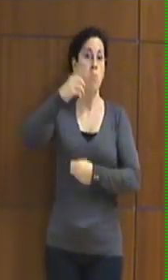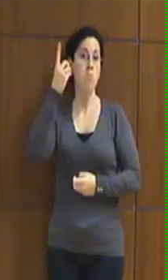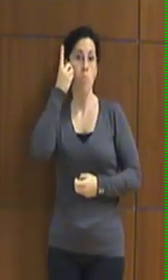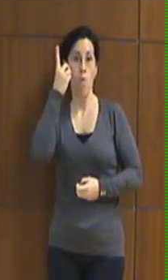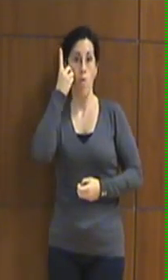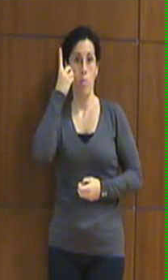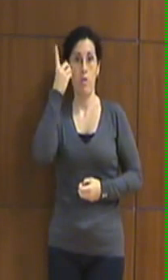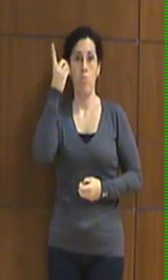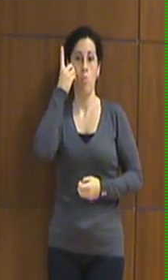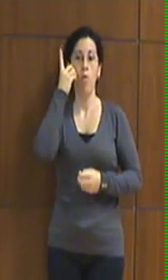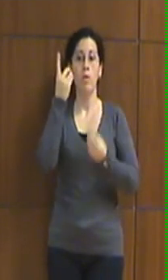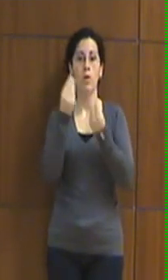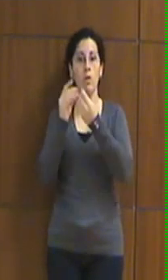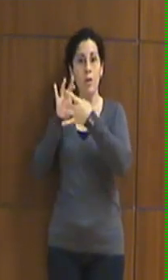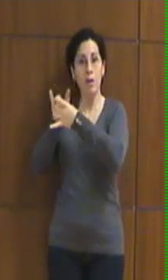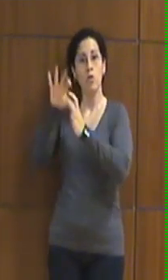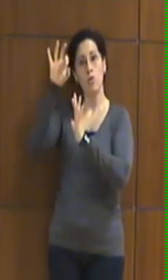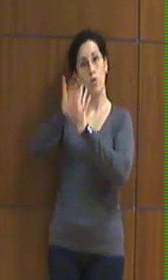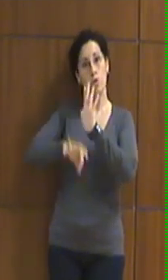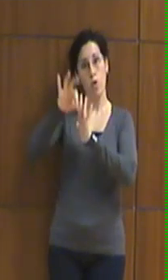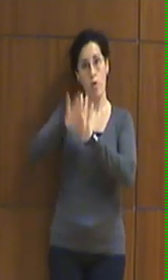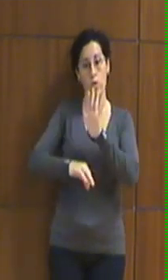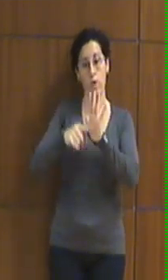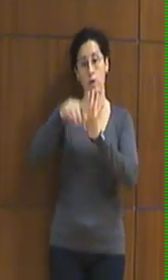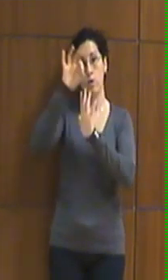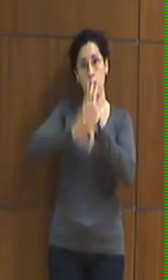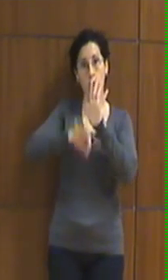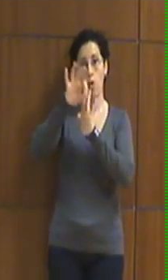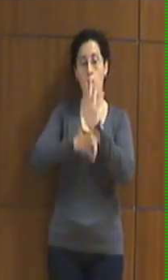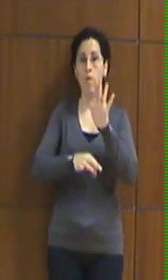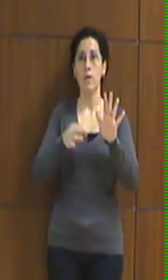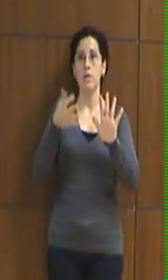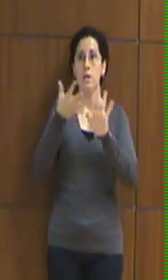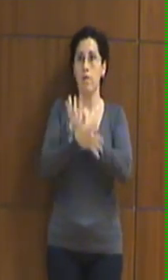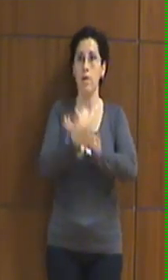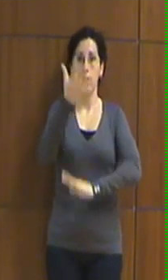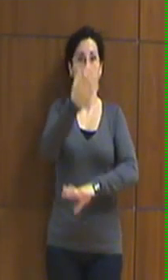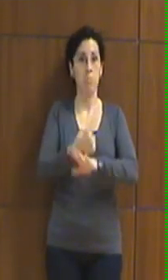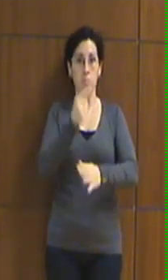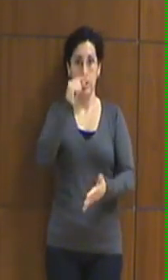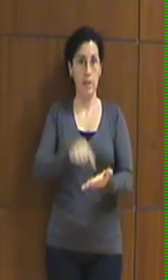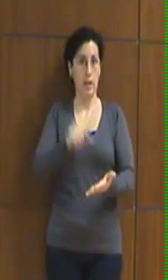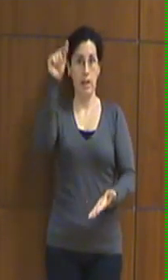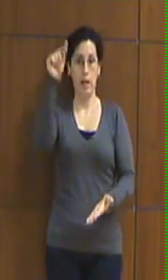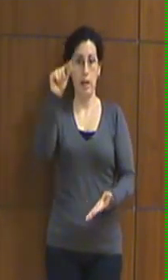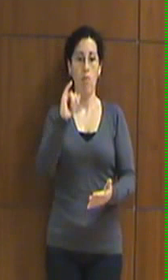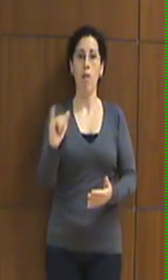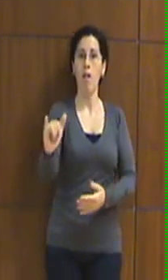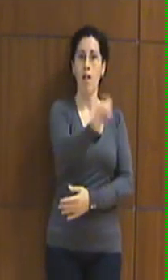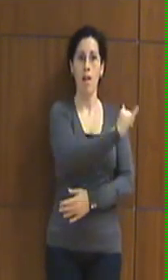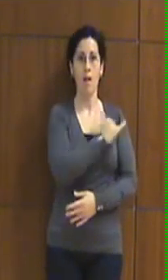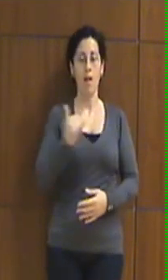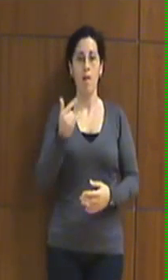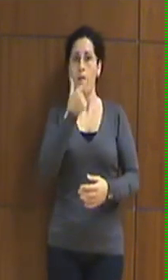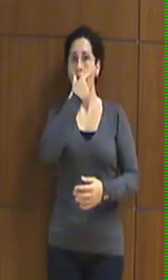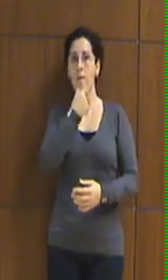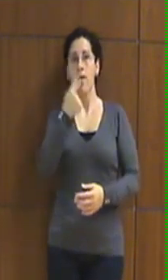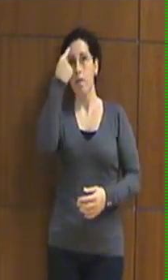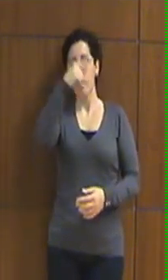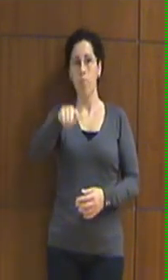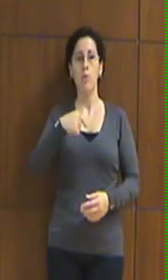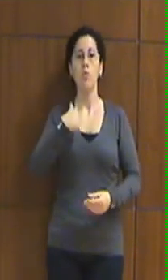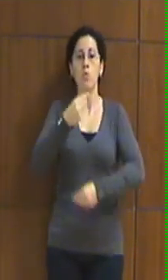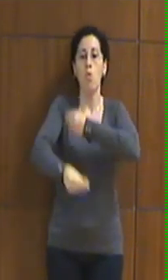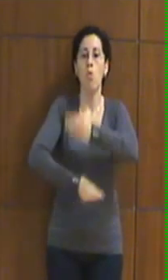software donde las personas pueden tener de manera instantánea digamos, cómo utilizar un